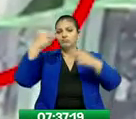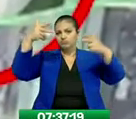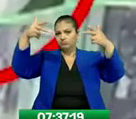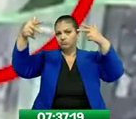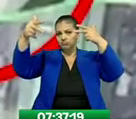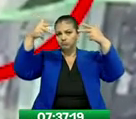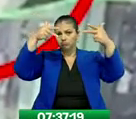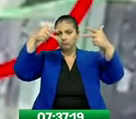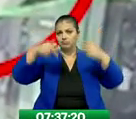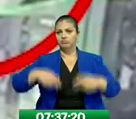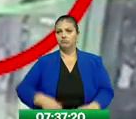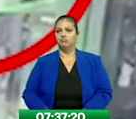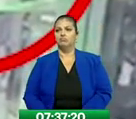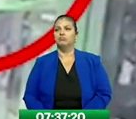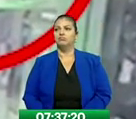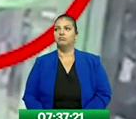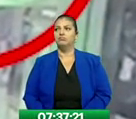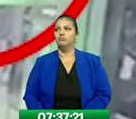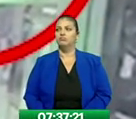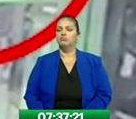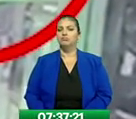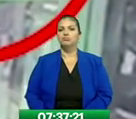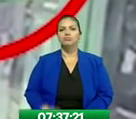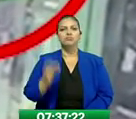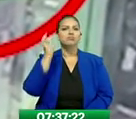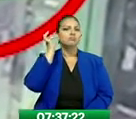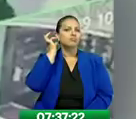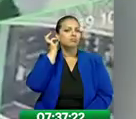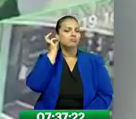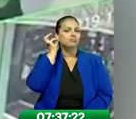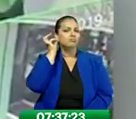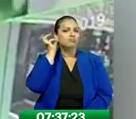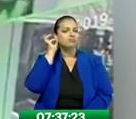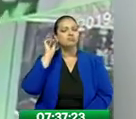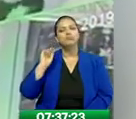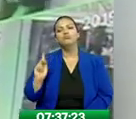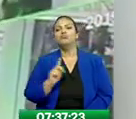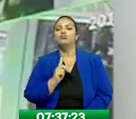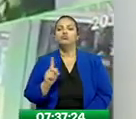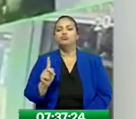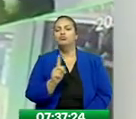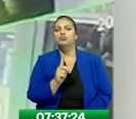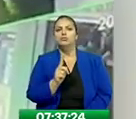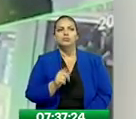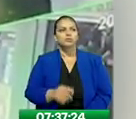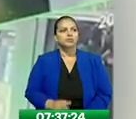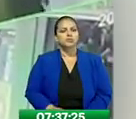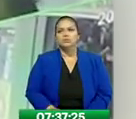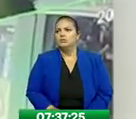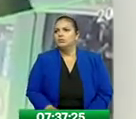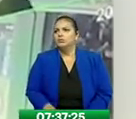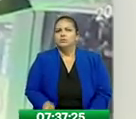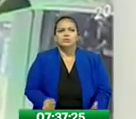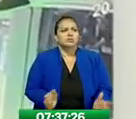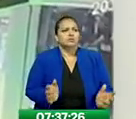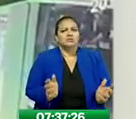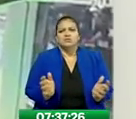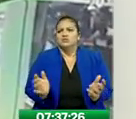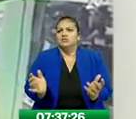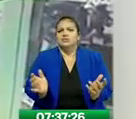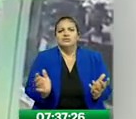acuerdo, pero hay una chica también que llega a ayudar, ¿no? Y que se expone, Dios. Porque no sabes tú, esta gente que la mayoría